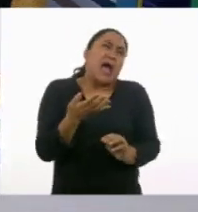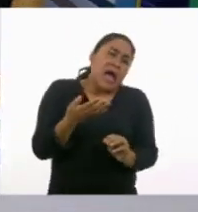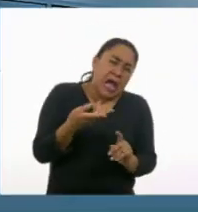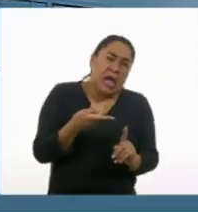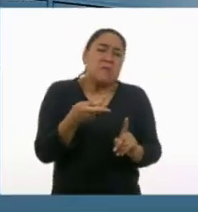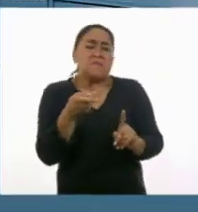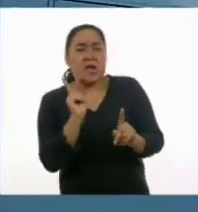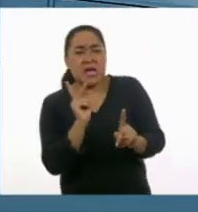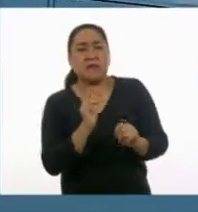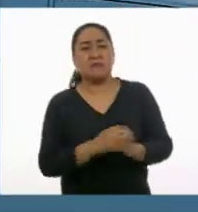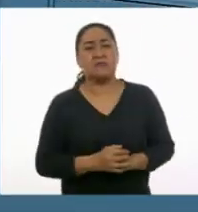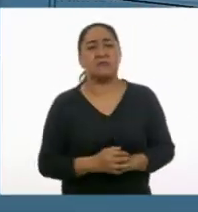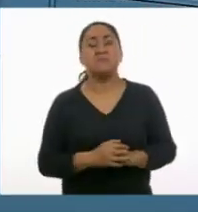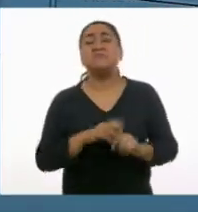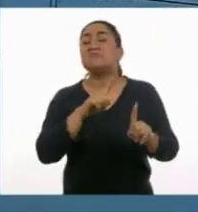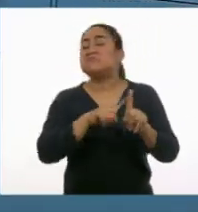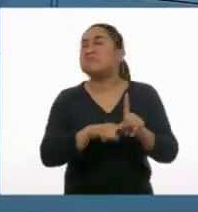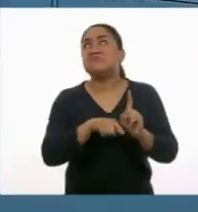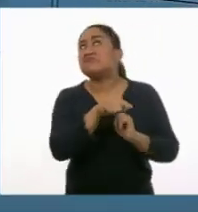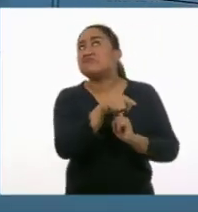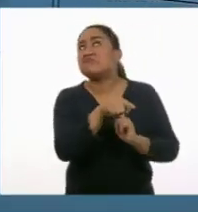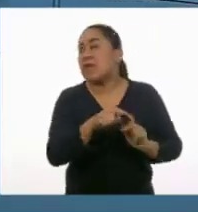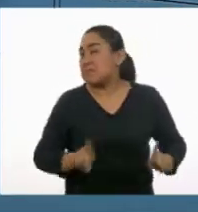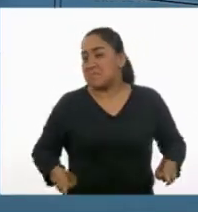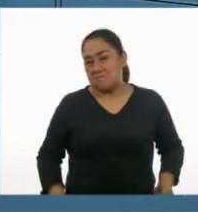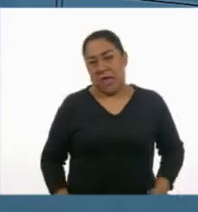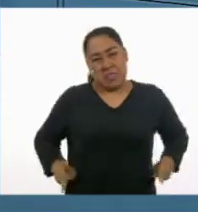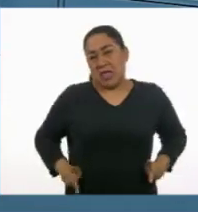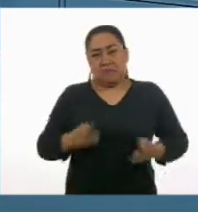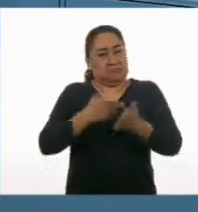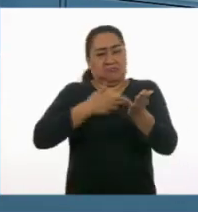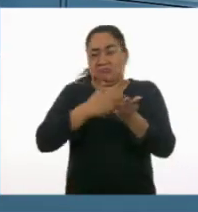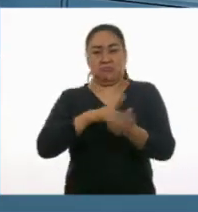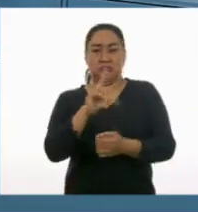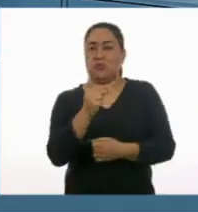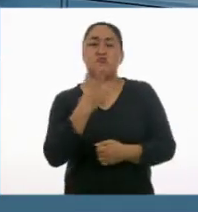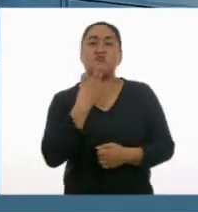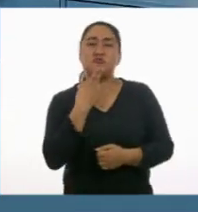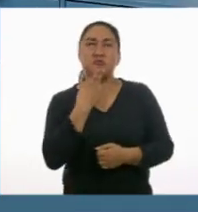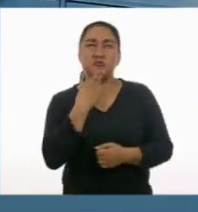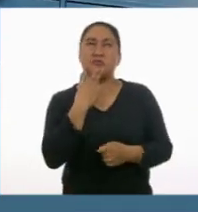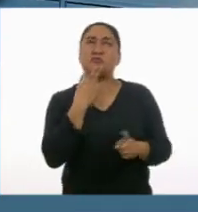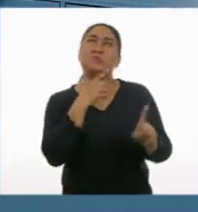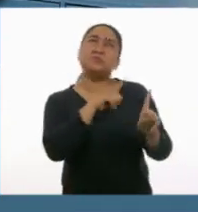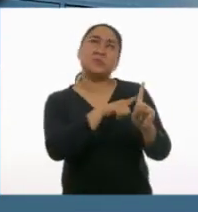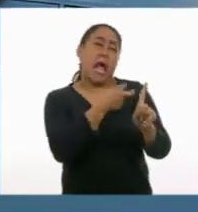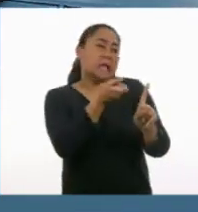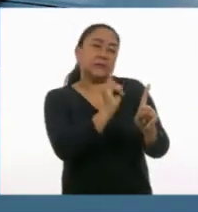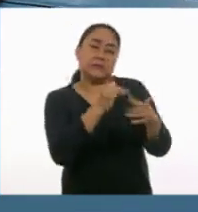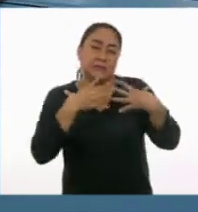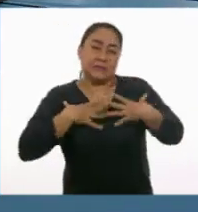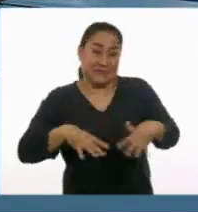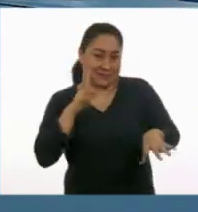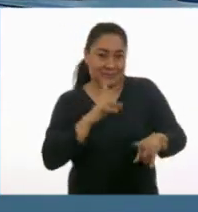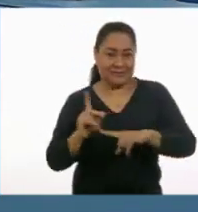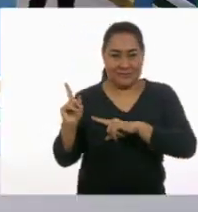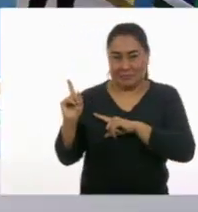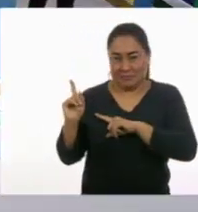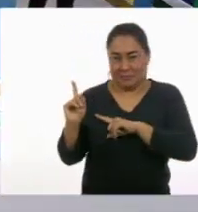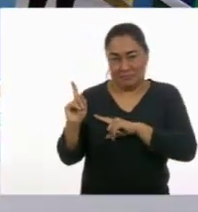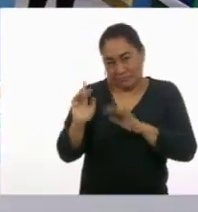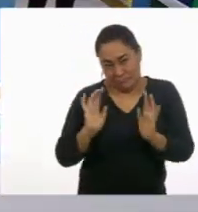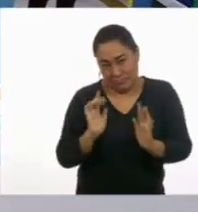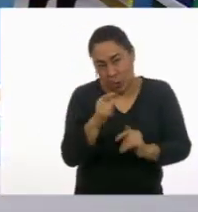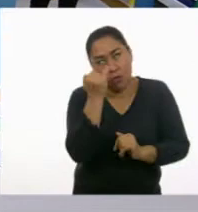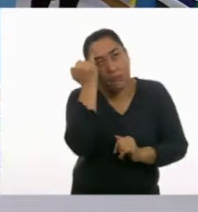usa jeans. No usa jeans. Y entonces él se viste así. ¿Sí? Y